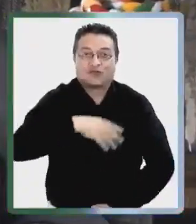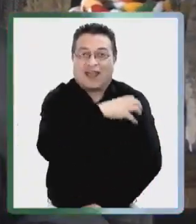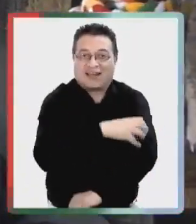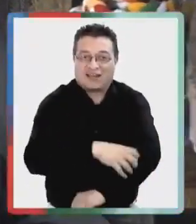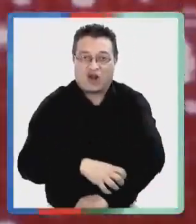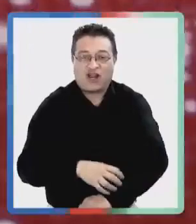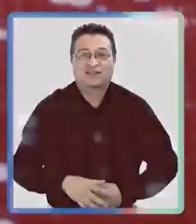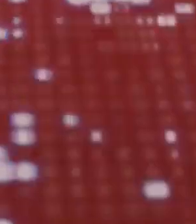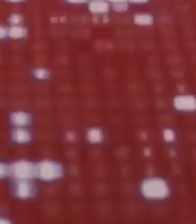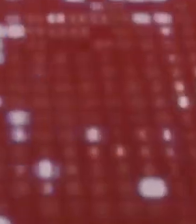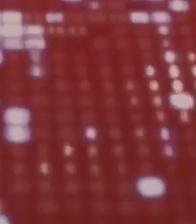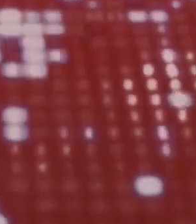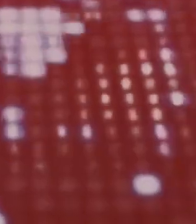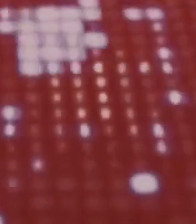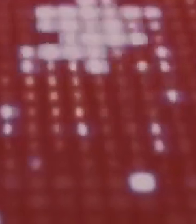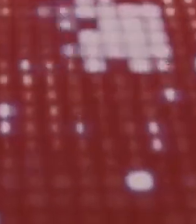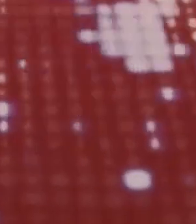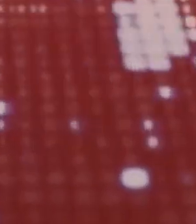las regiones.